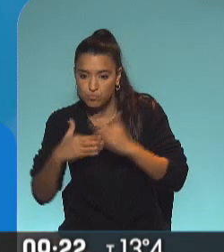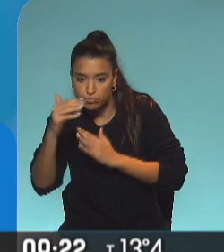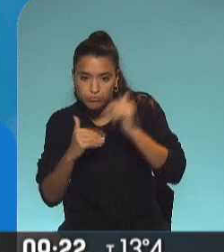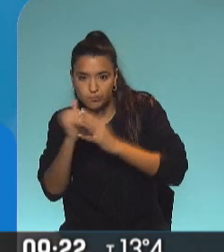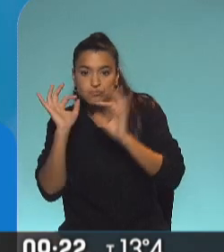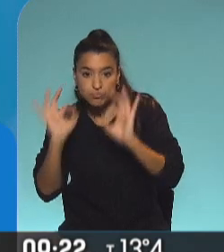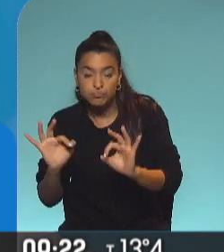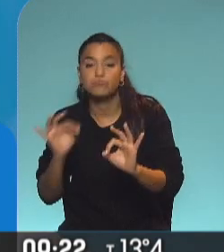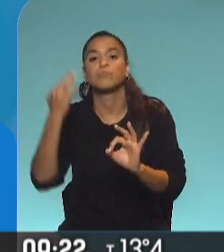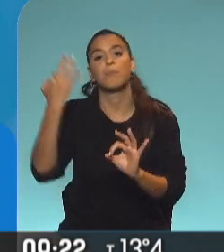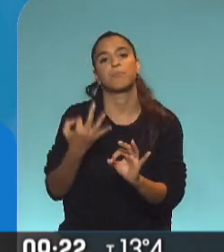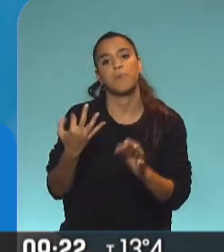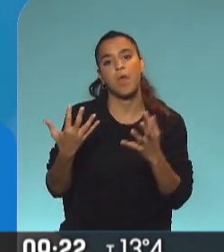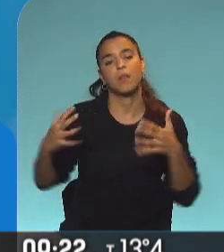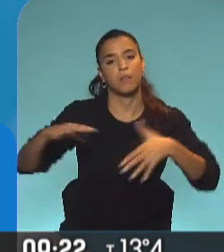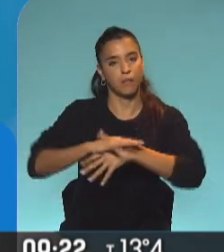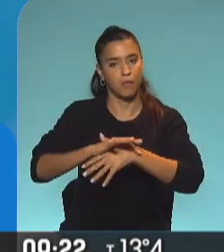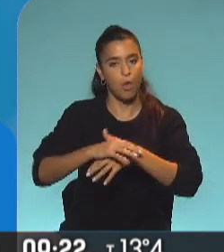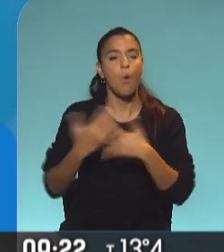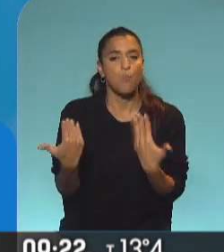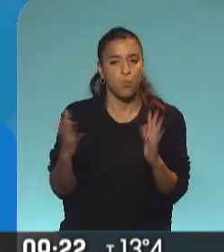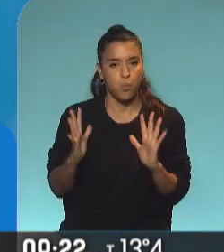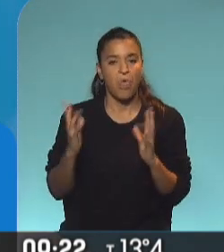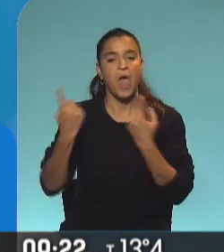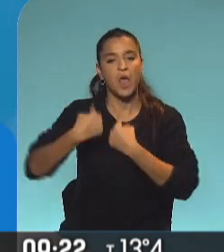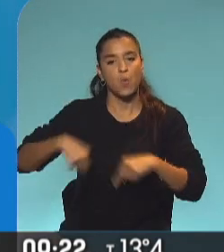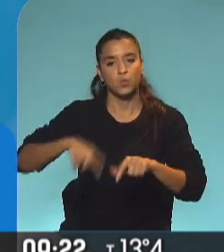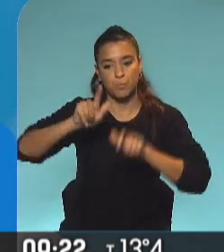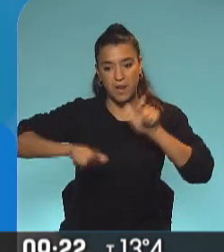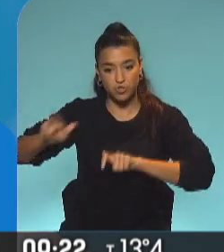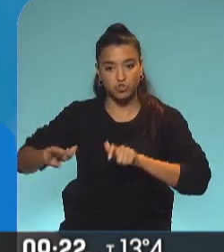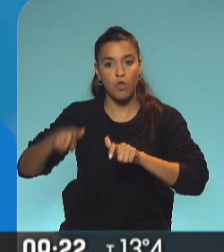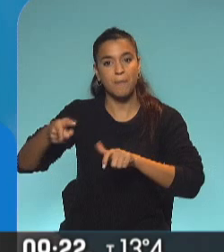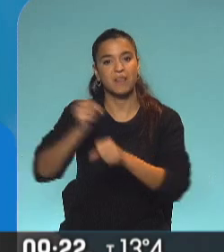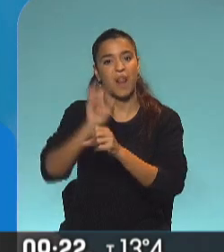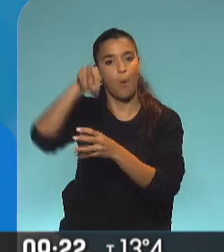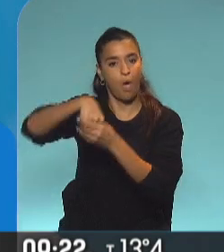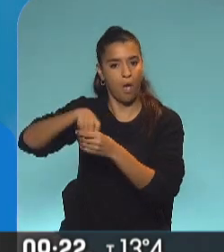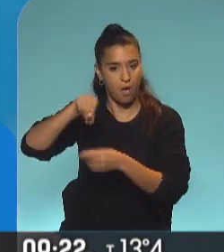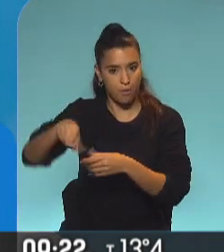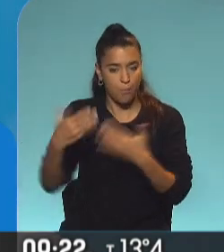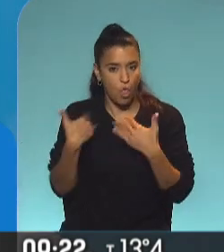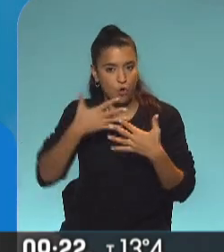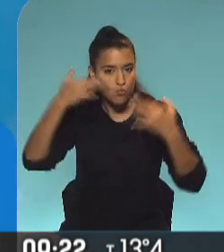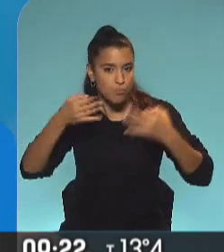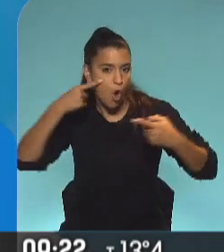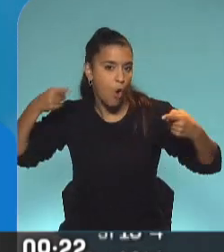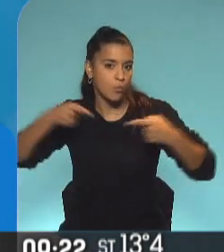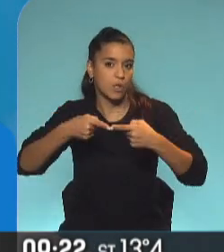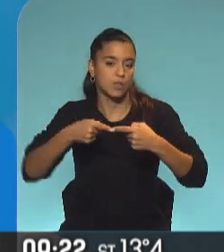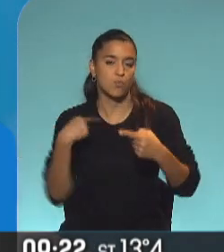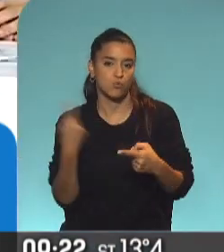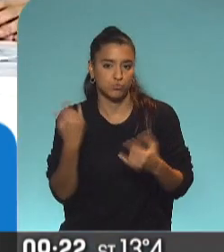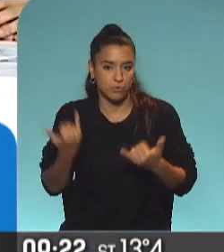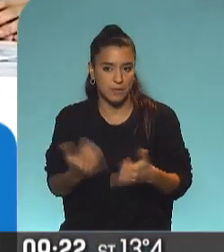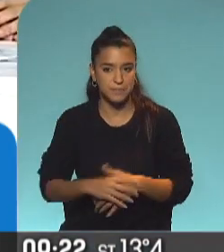levanta resulte operativa y pueda tener los recursos humanos para definitivamente cumplir el objetivo que nos hemos